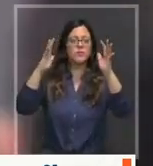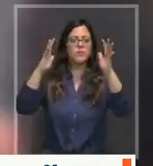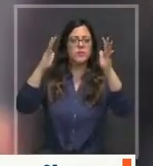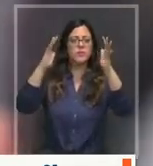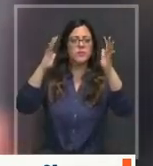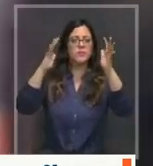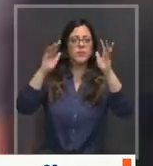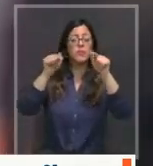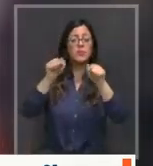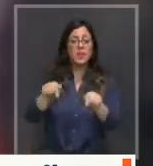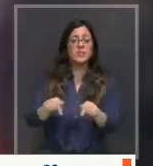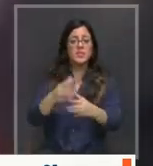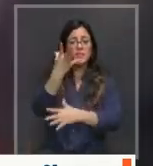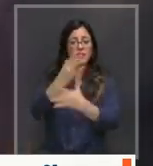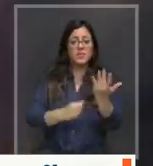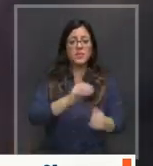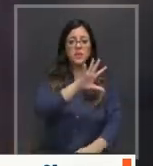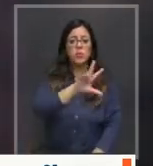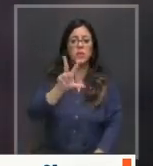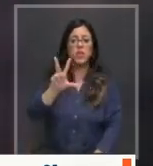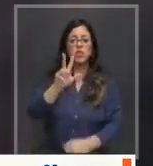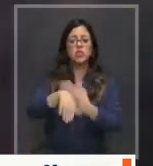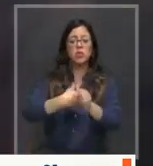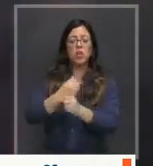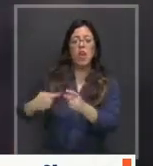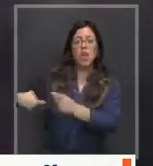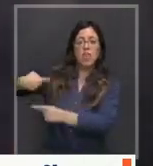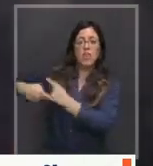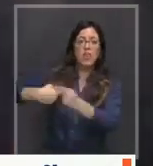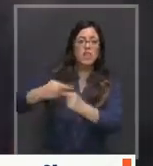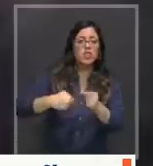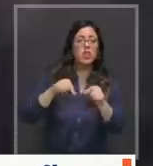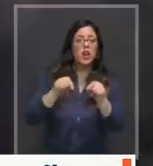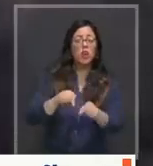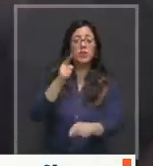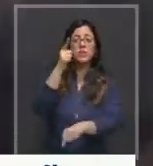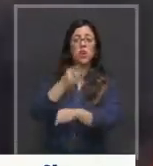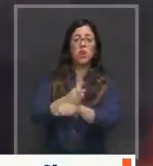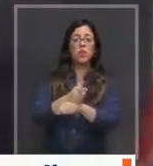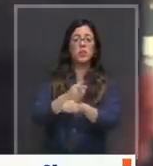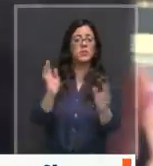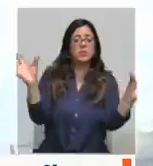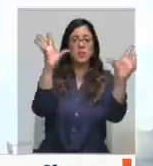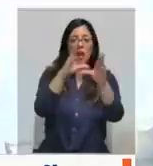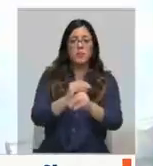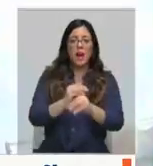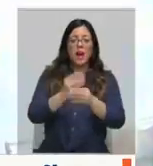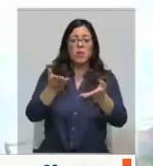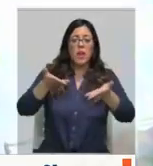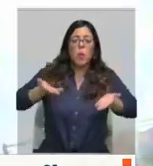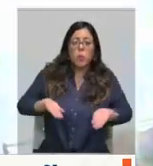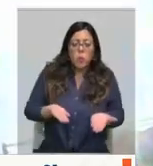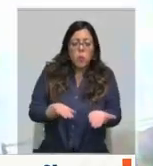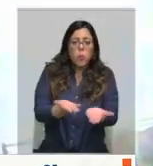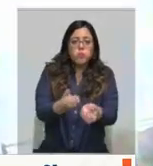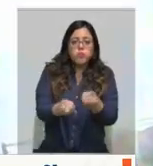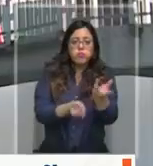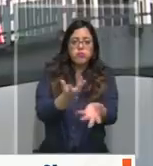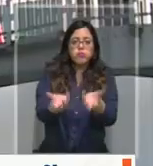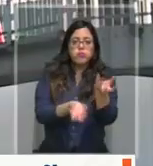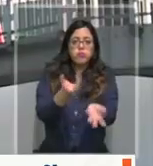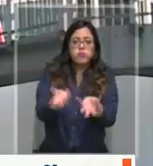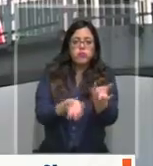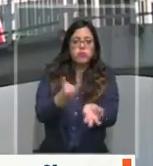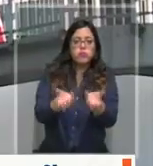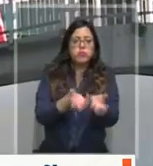Y así se terminaron 58 años de historia. Con esta orden se apagaron para siempre los hornos de la fundición de Codelco Ventanas, ubicada